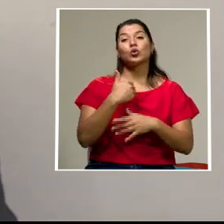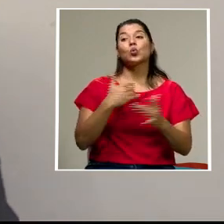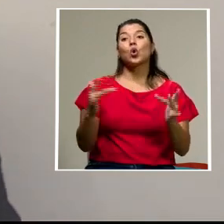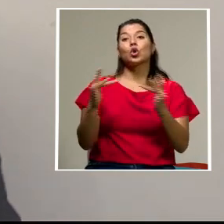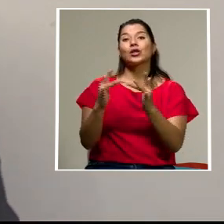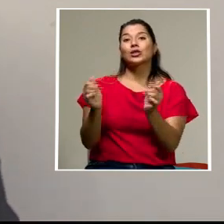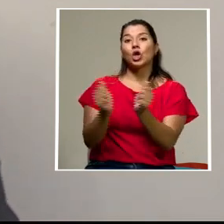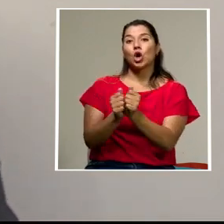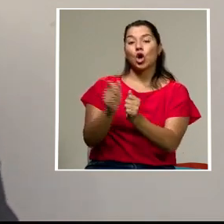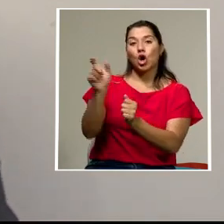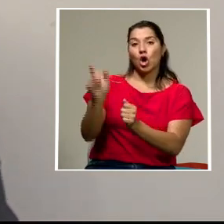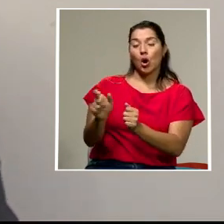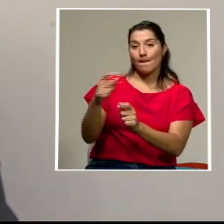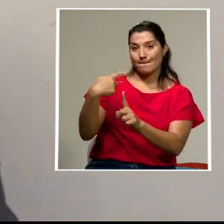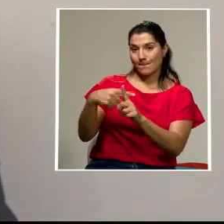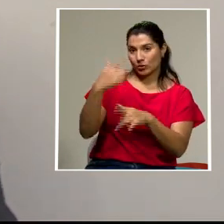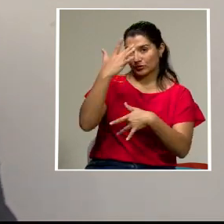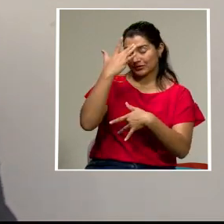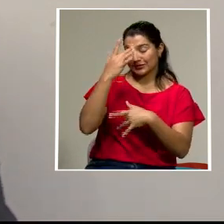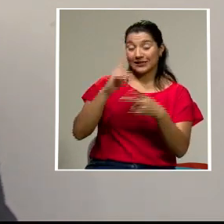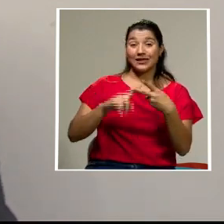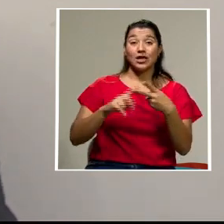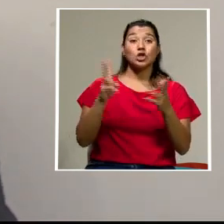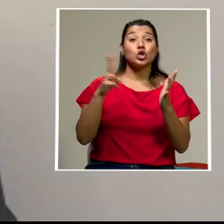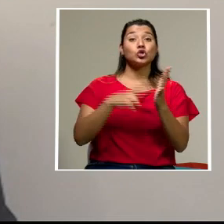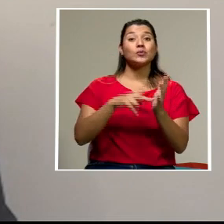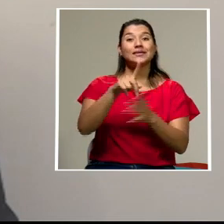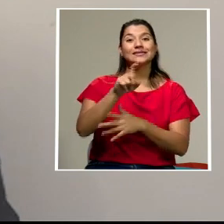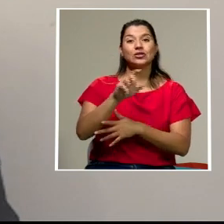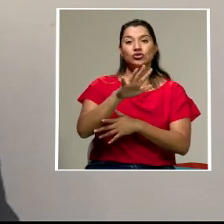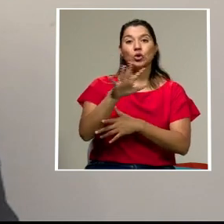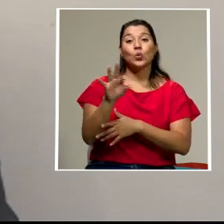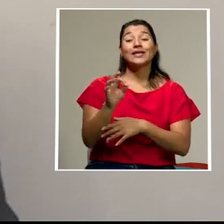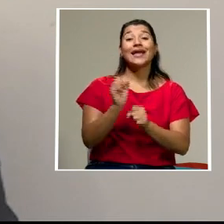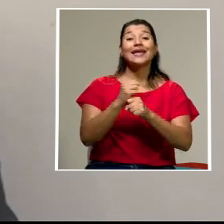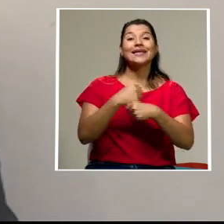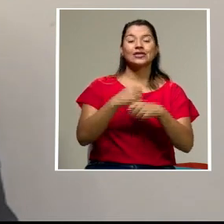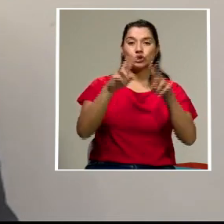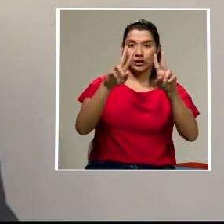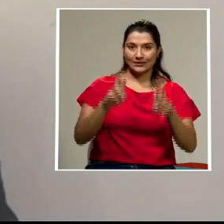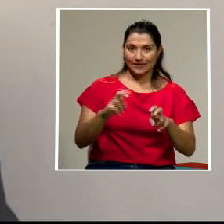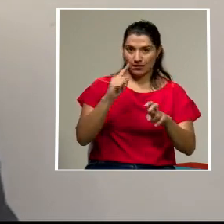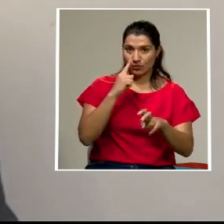epidemiológico y 2.159 por laboratorio. Se contabilizan